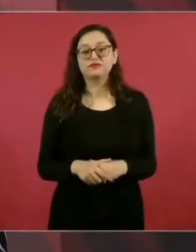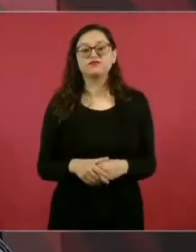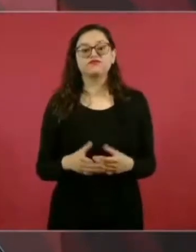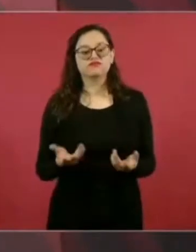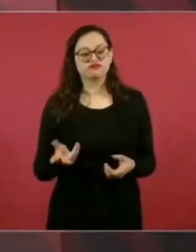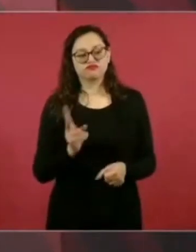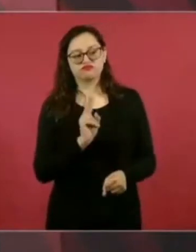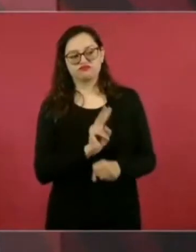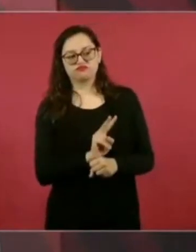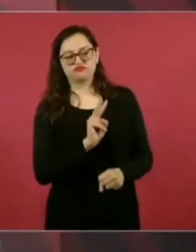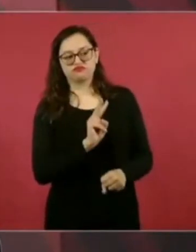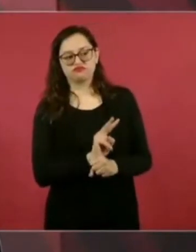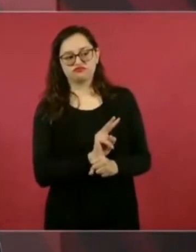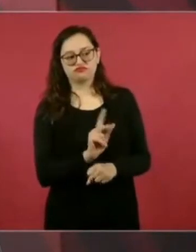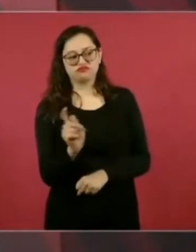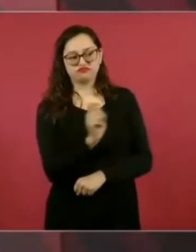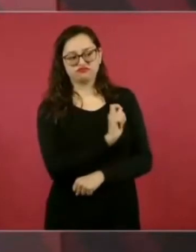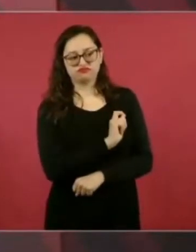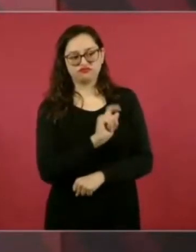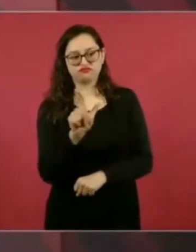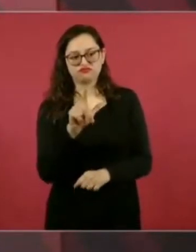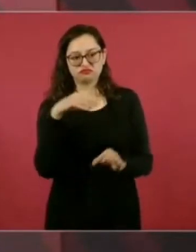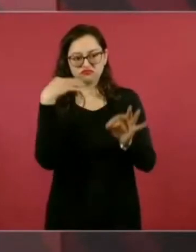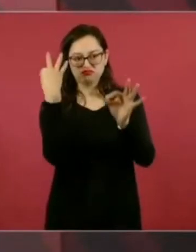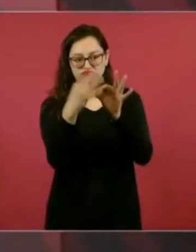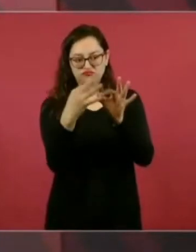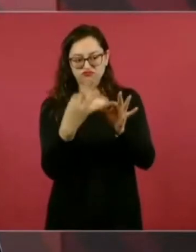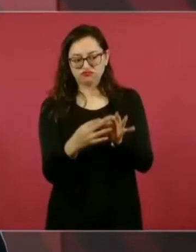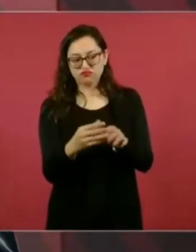disciplina, profesionalismo